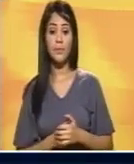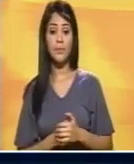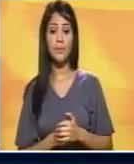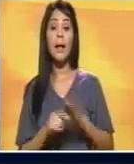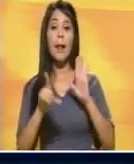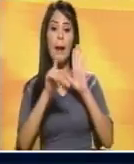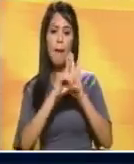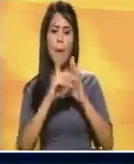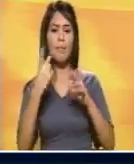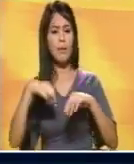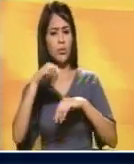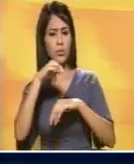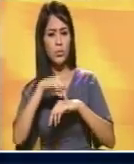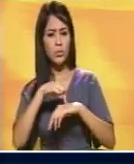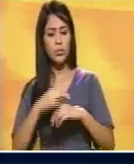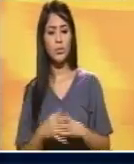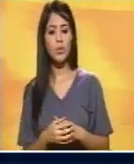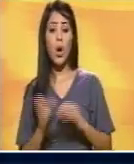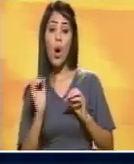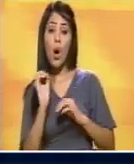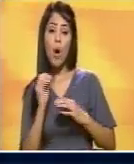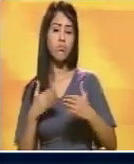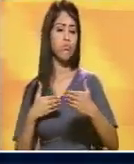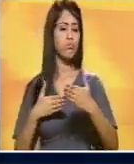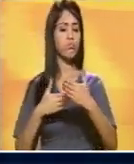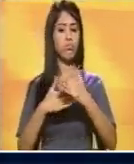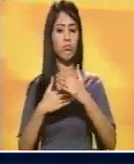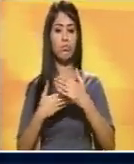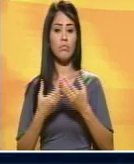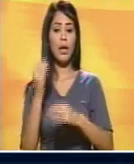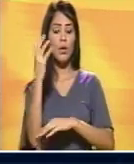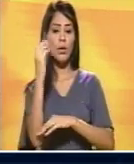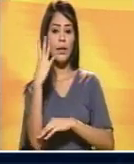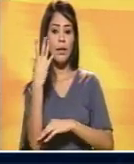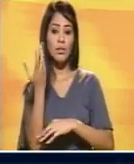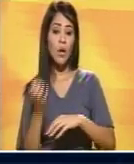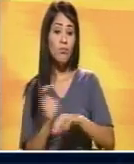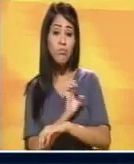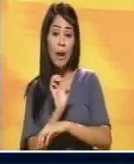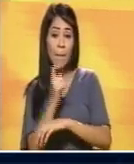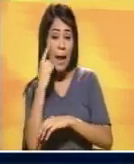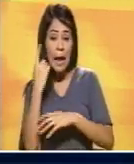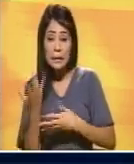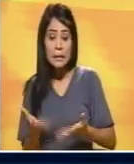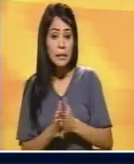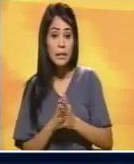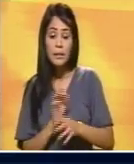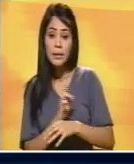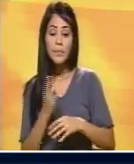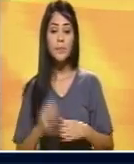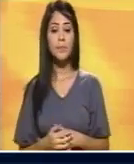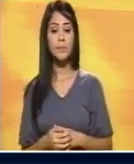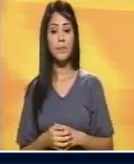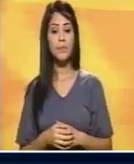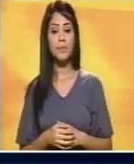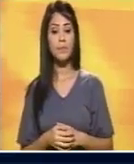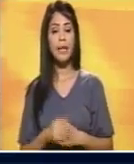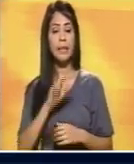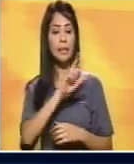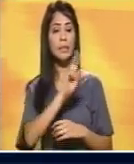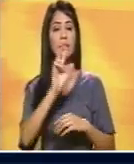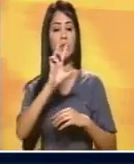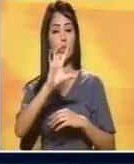Nacional o intentar que el Congreso apoye la declaración de estado de emergencia. Este domingo, al menos 350.000